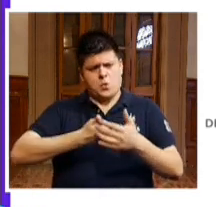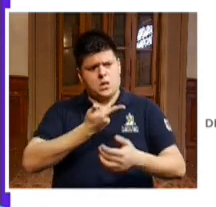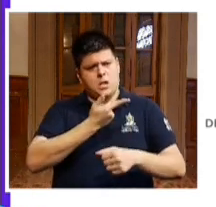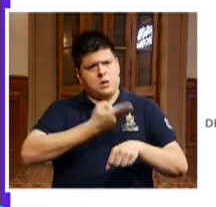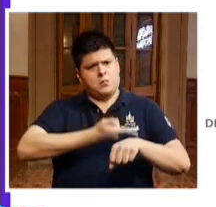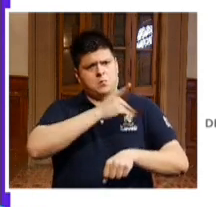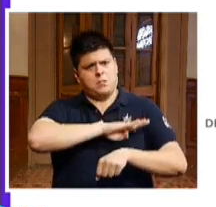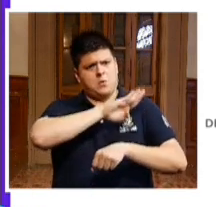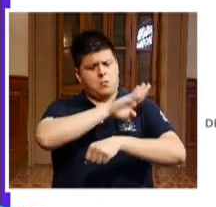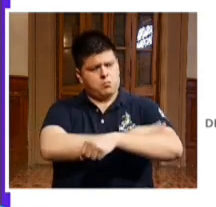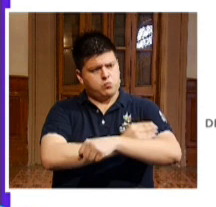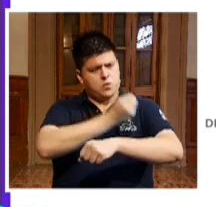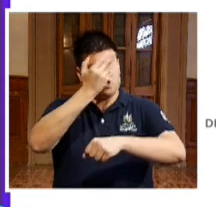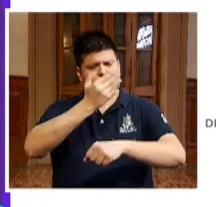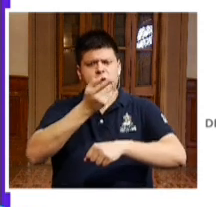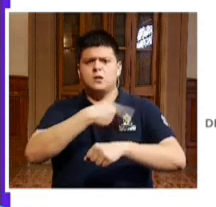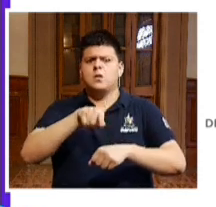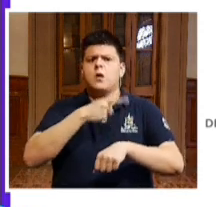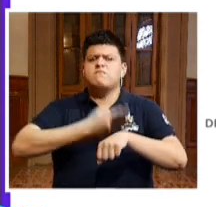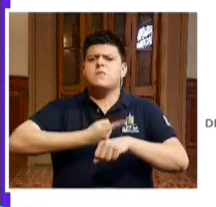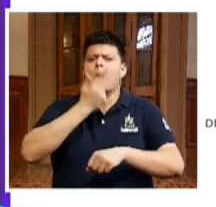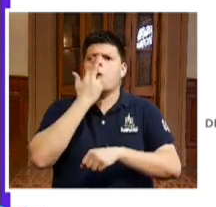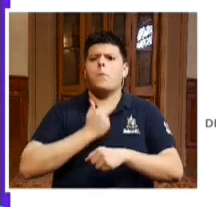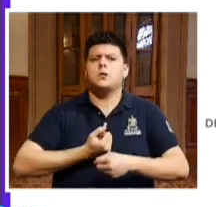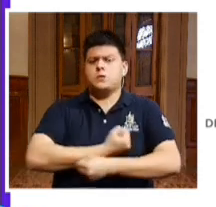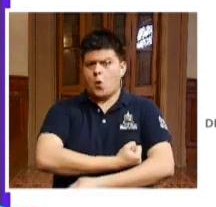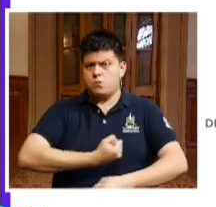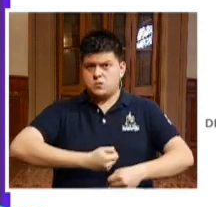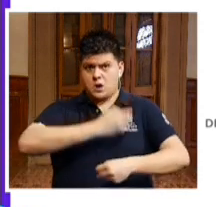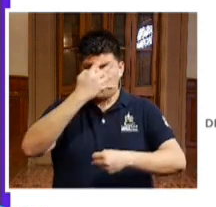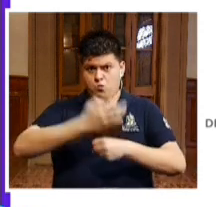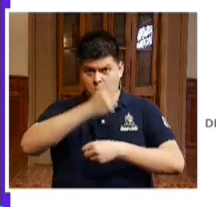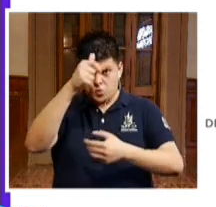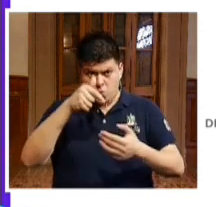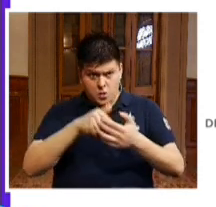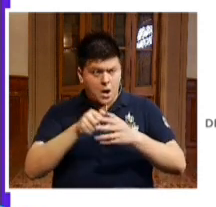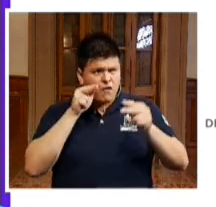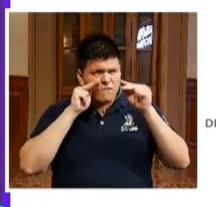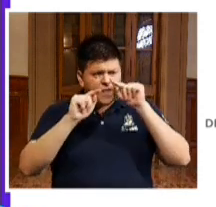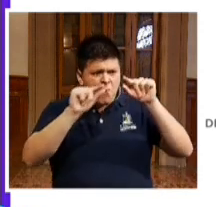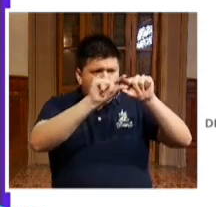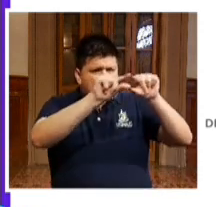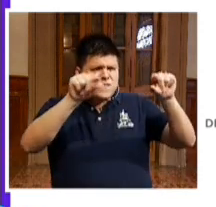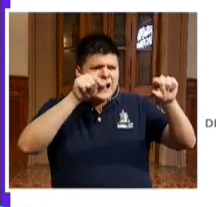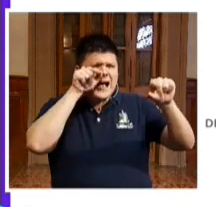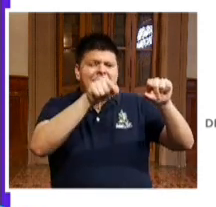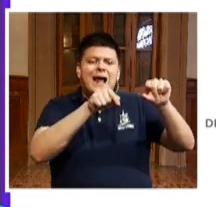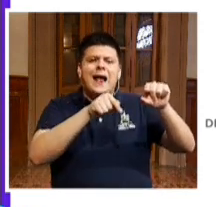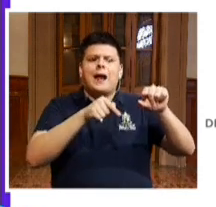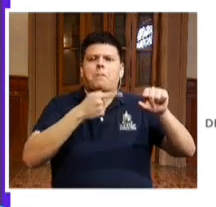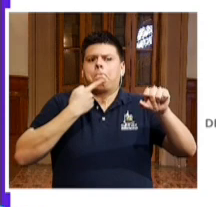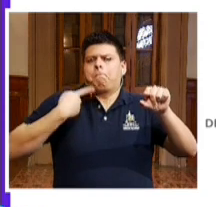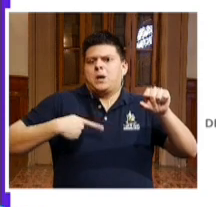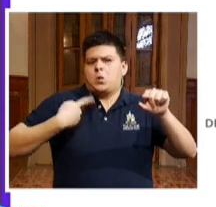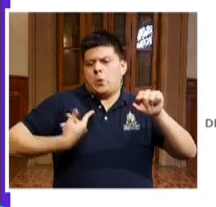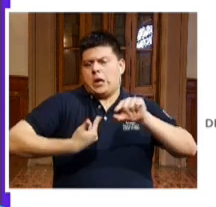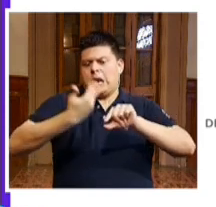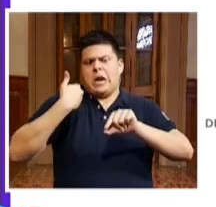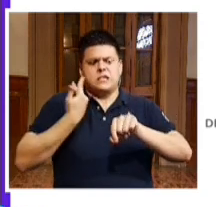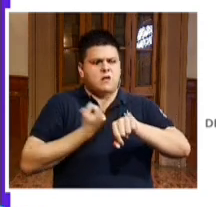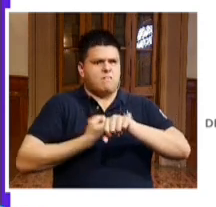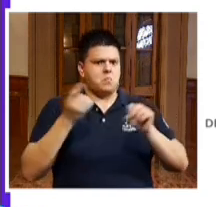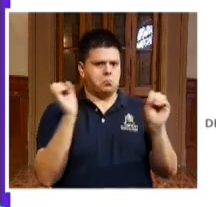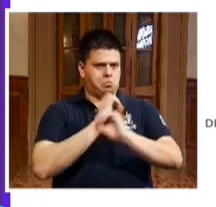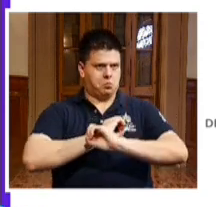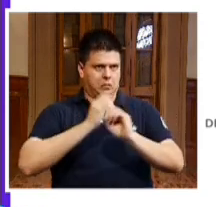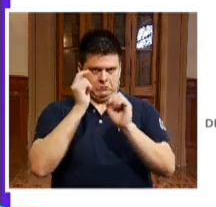por la diabetes, la obesidad, y en cuarto lugar está ese rubro de ninguna comorbilidad, que les decía que es